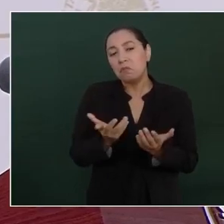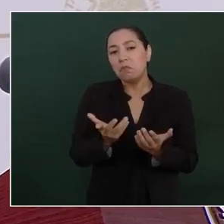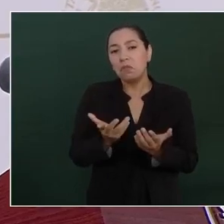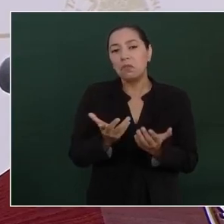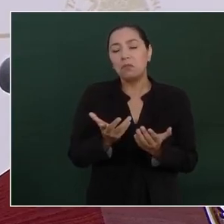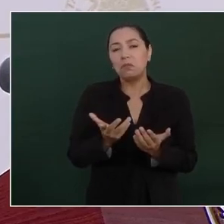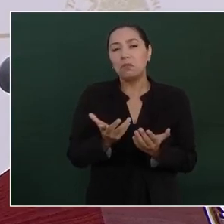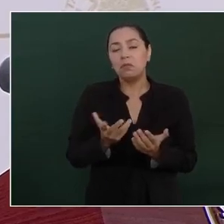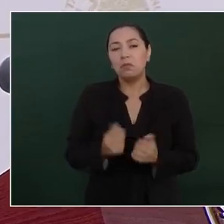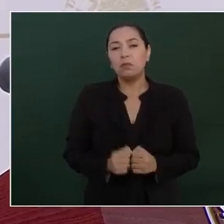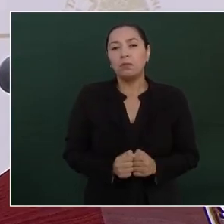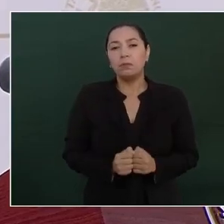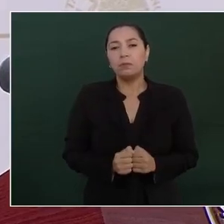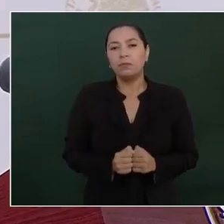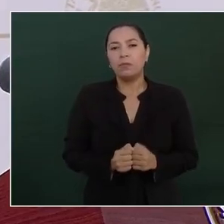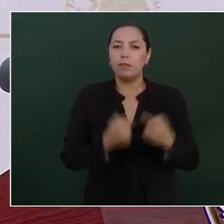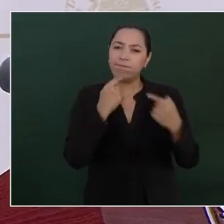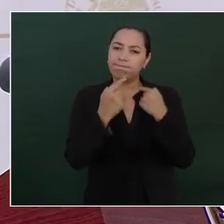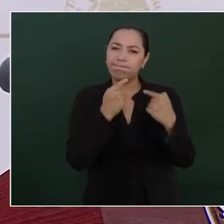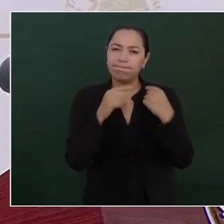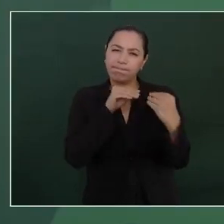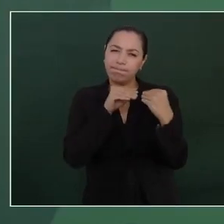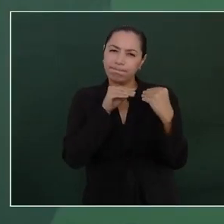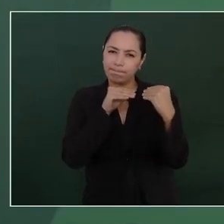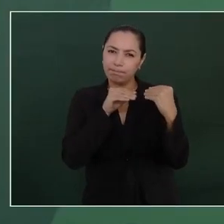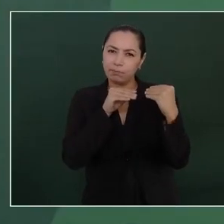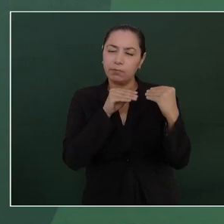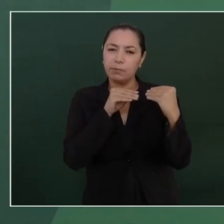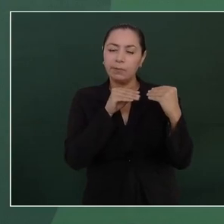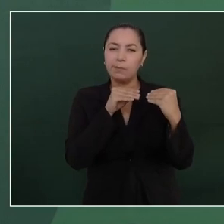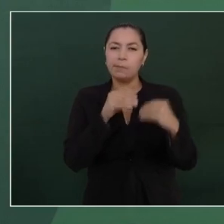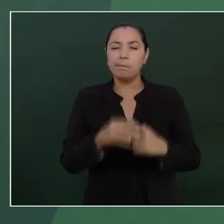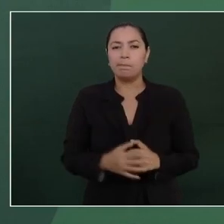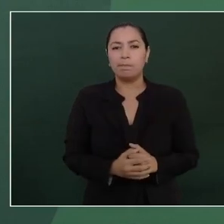este debate.